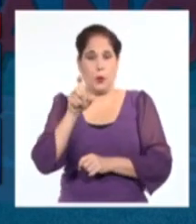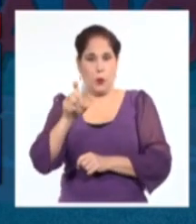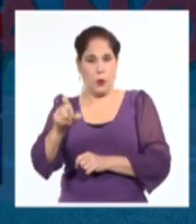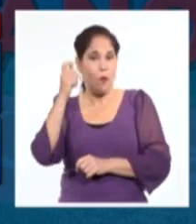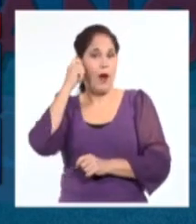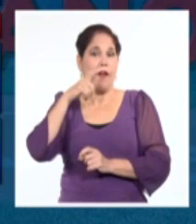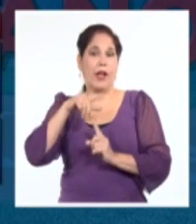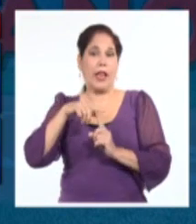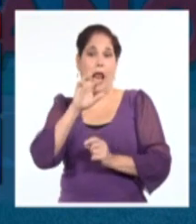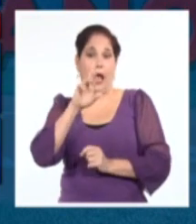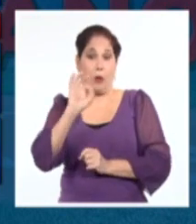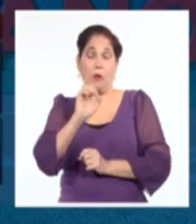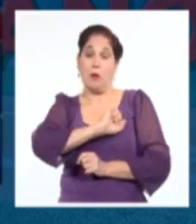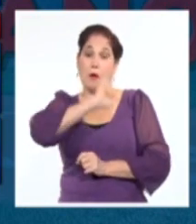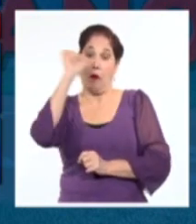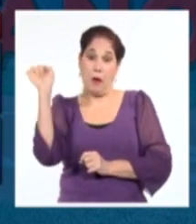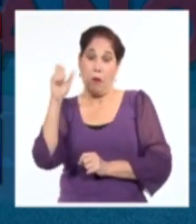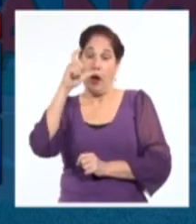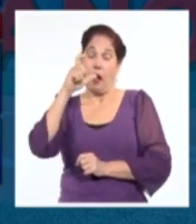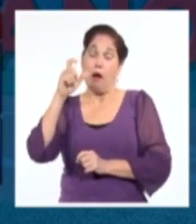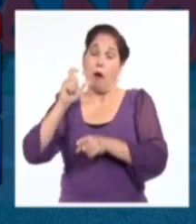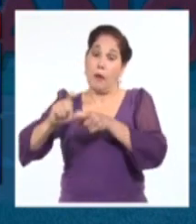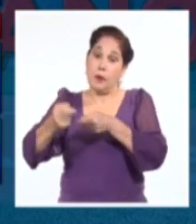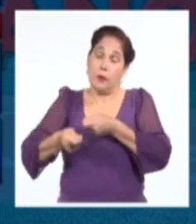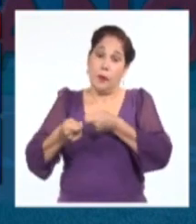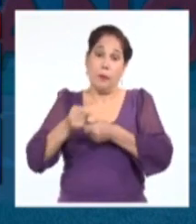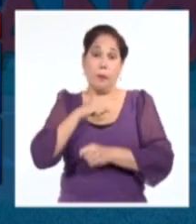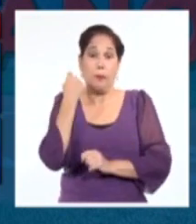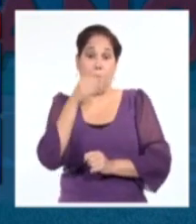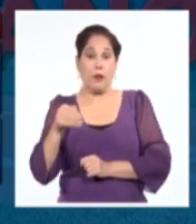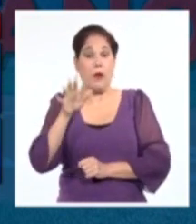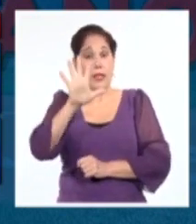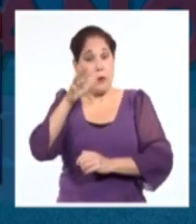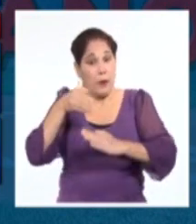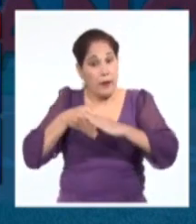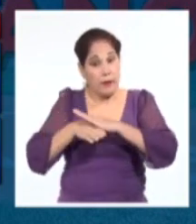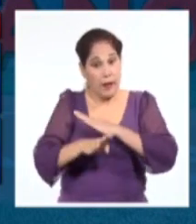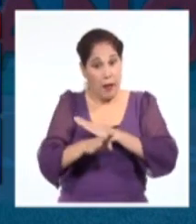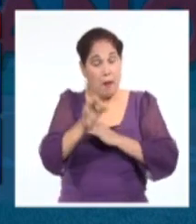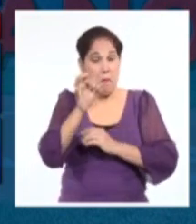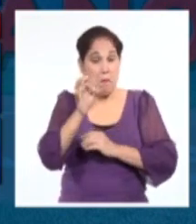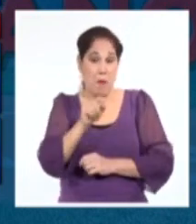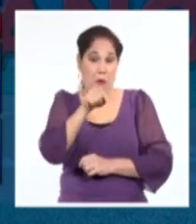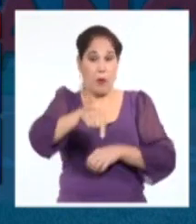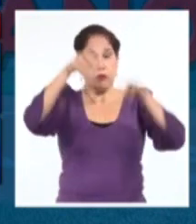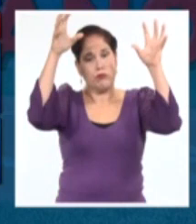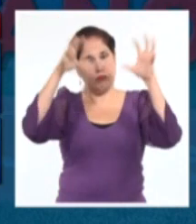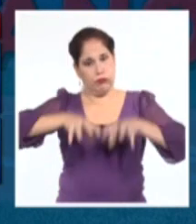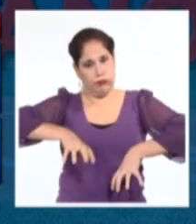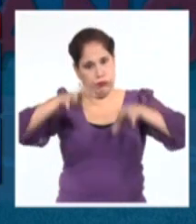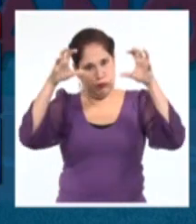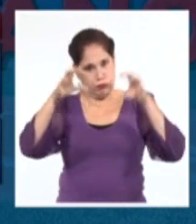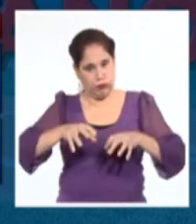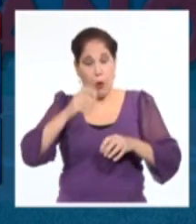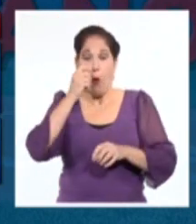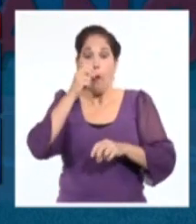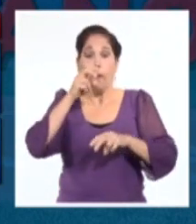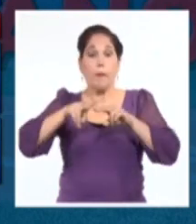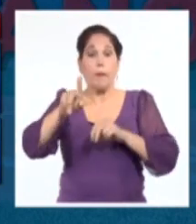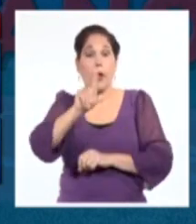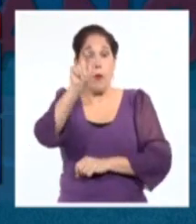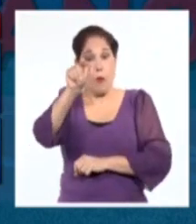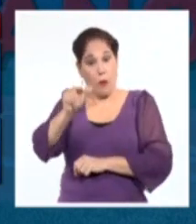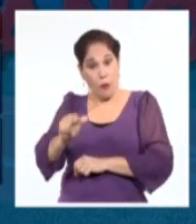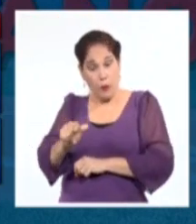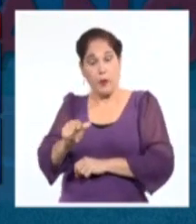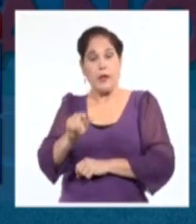Cafetaleros le ganó a Ganaderos 5-2 en un choque válido en 5 entradas por la presencia de la lluvia. El holguinero Wilson Paredes